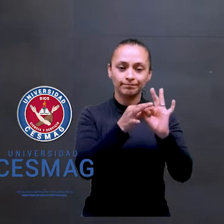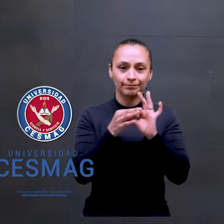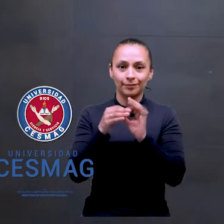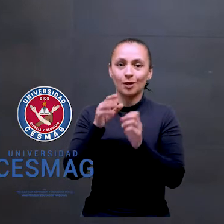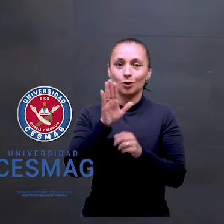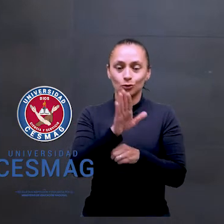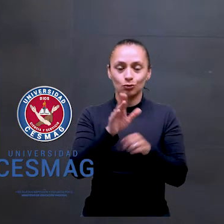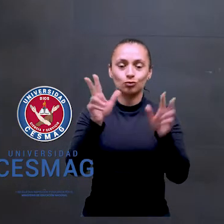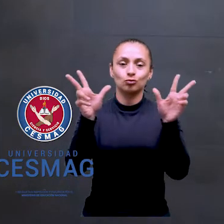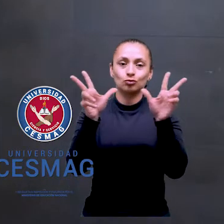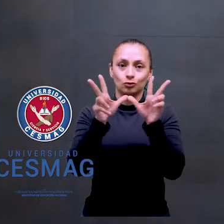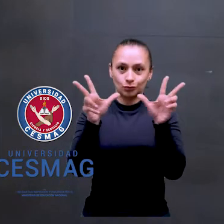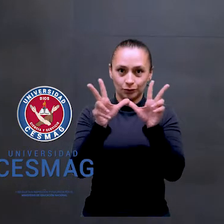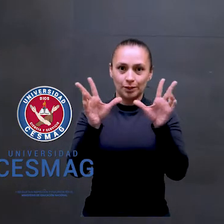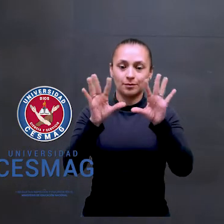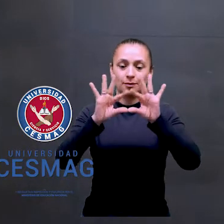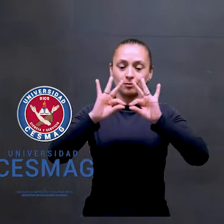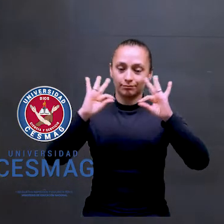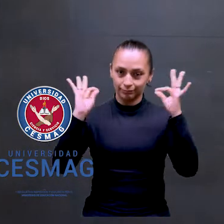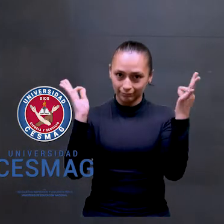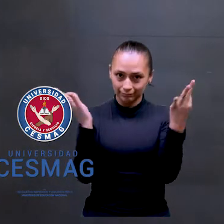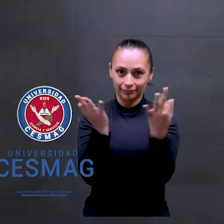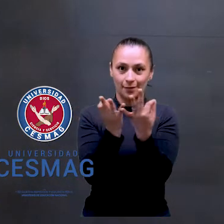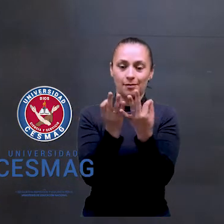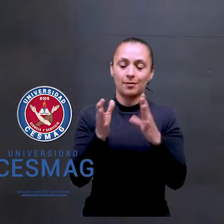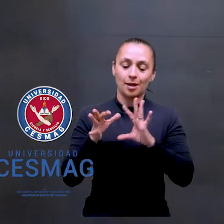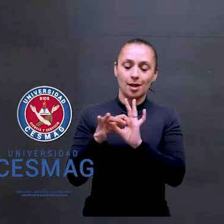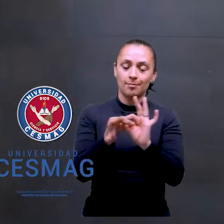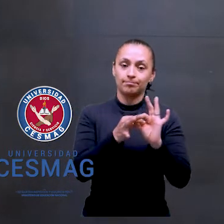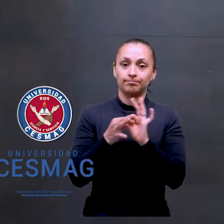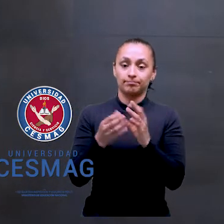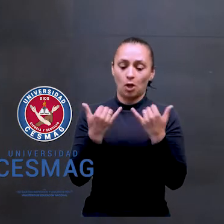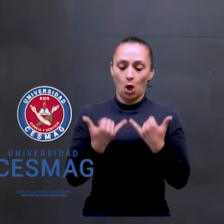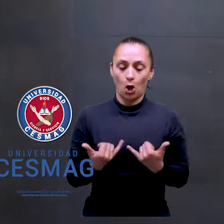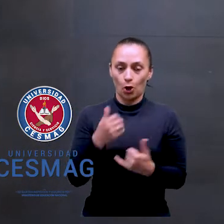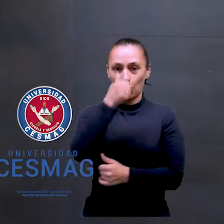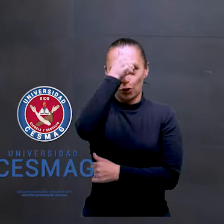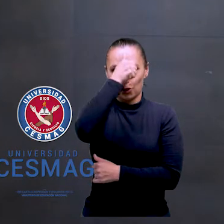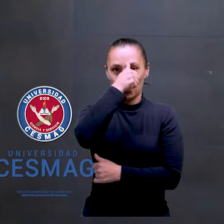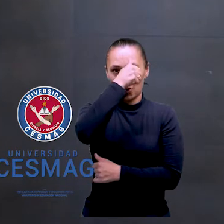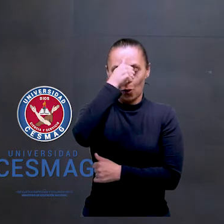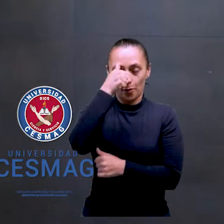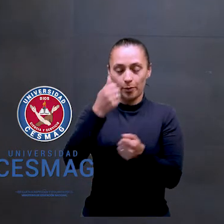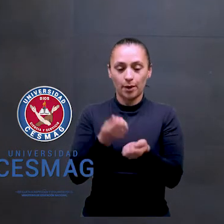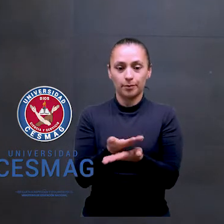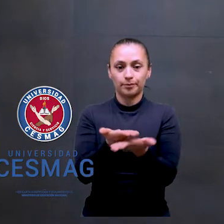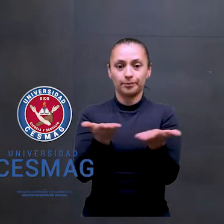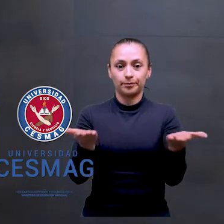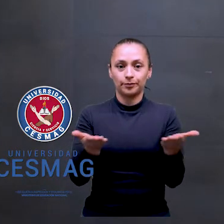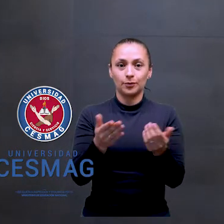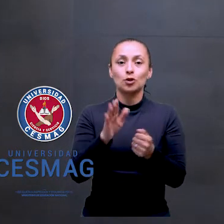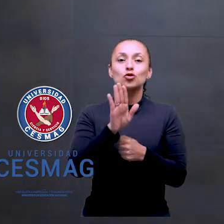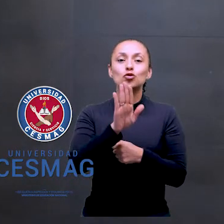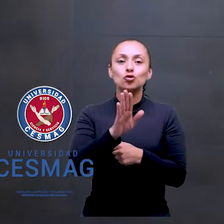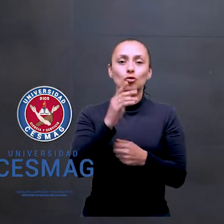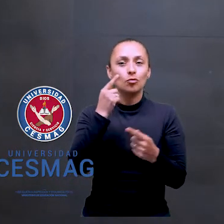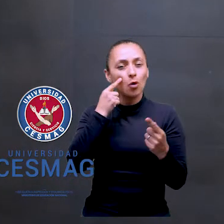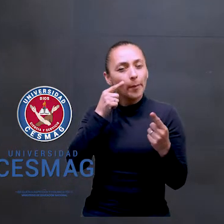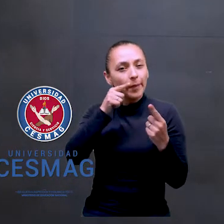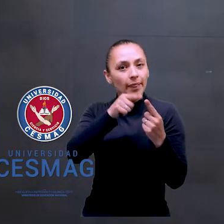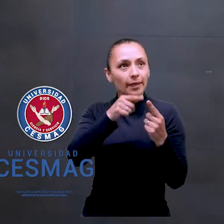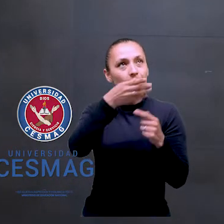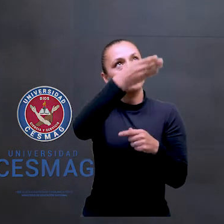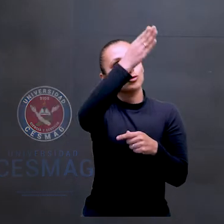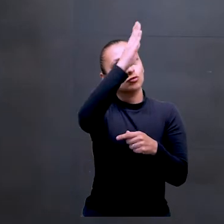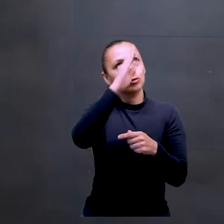unidos como familia ni sesma como familia ahora y tiana en este día domingo colocamos en las manos del señor